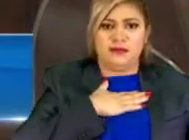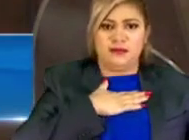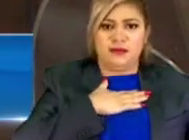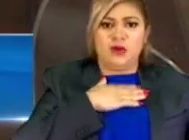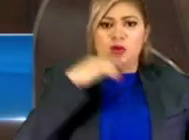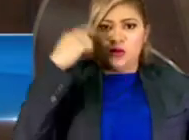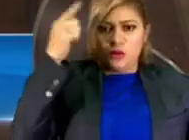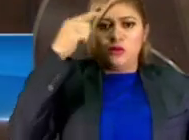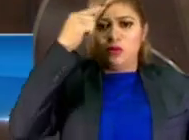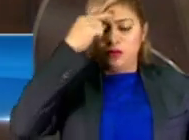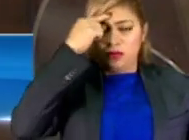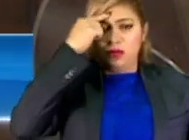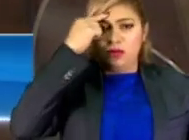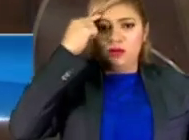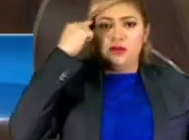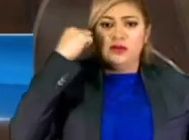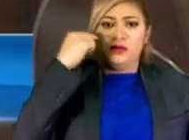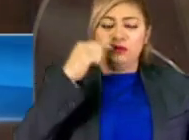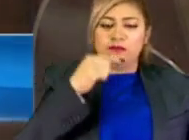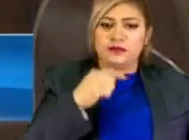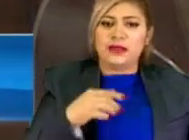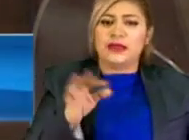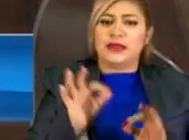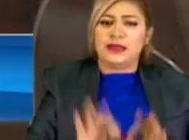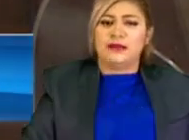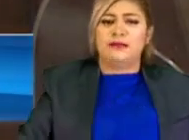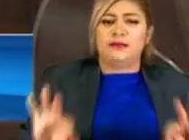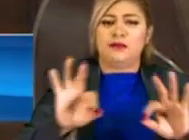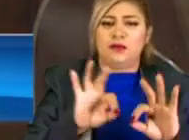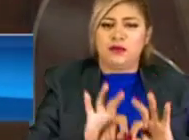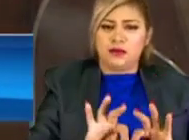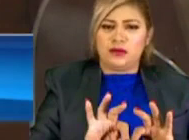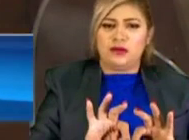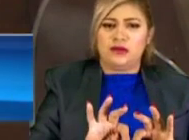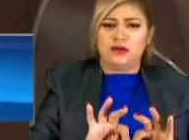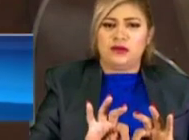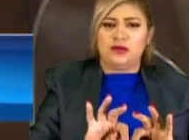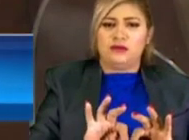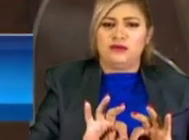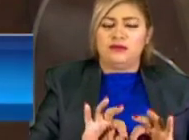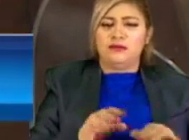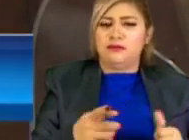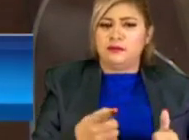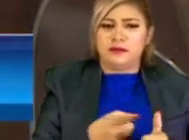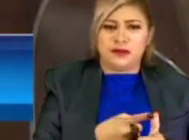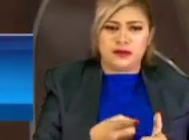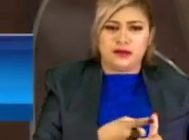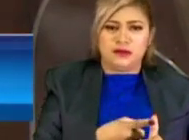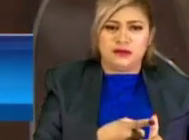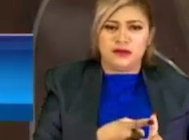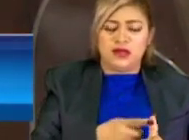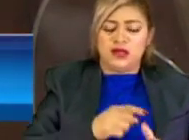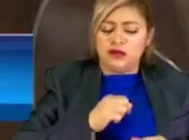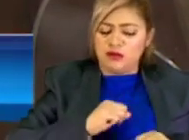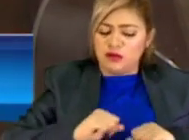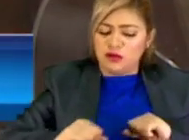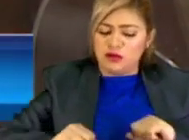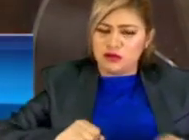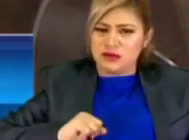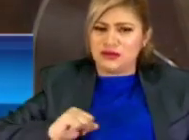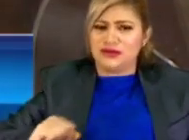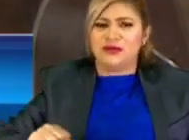dejar las bases para la lucha contra la pobreza y la desigualdad. El Plan